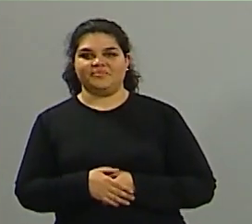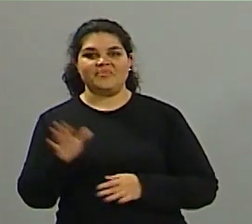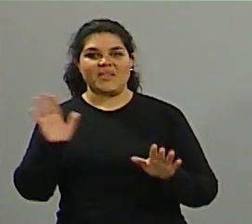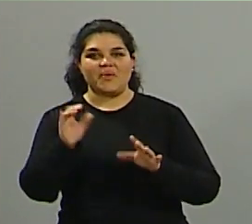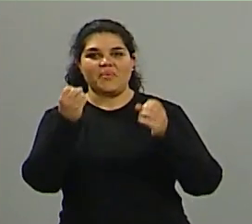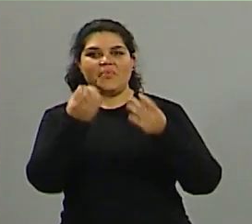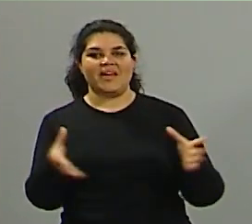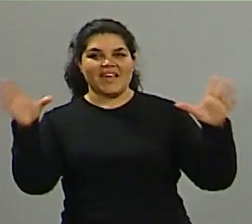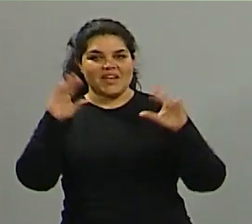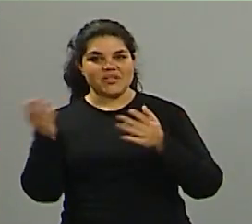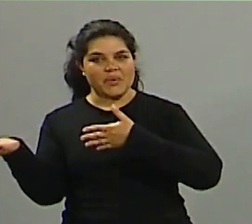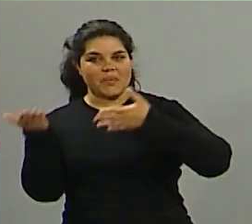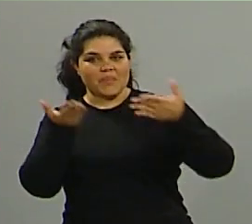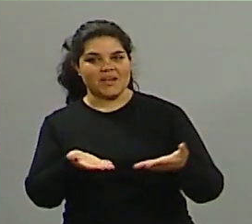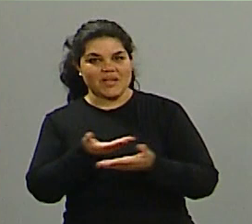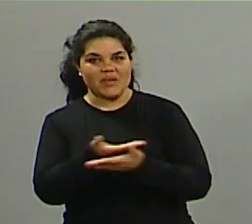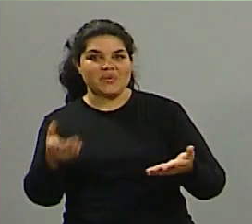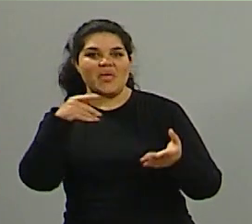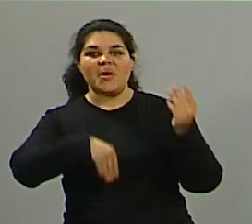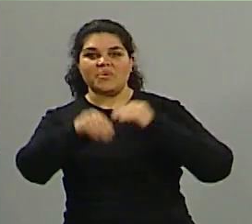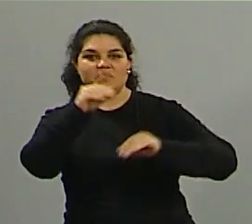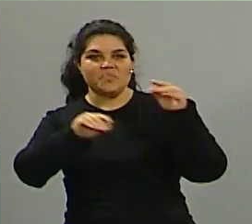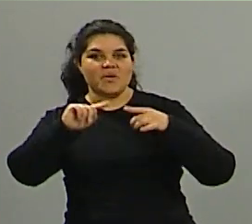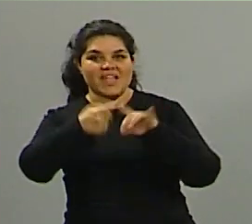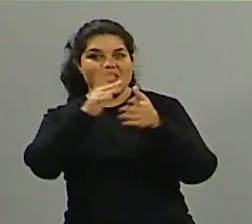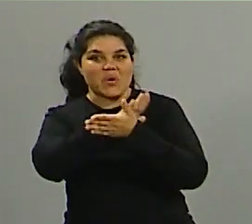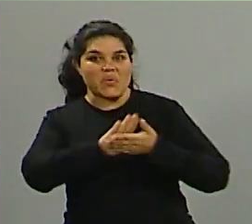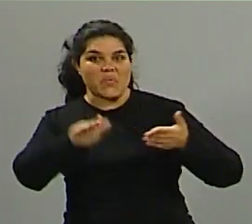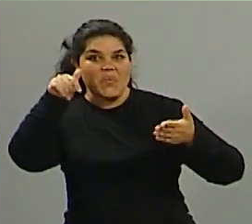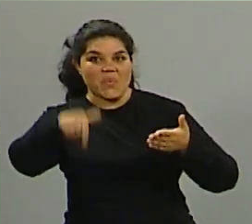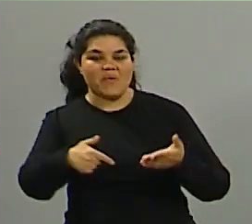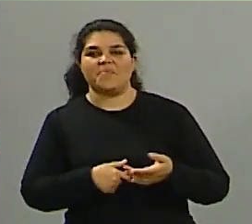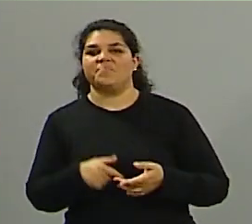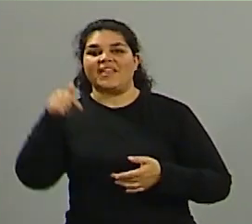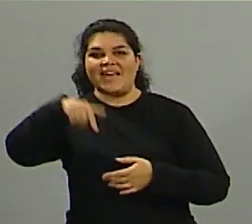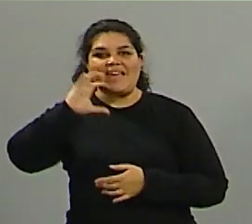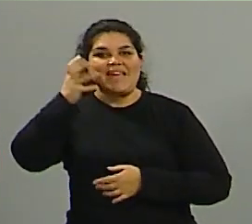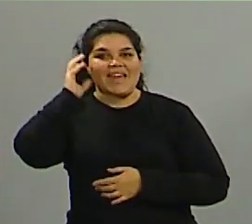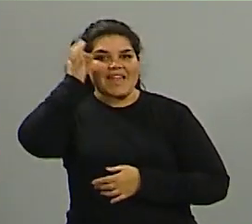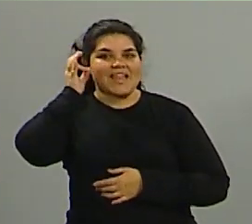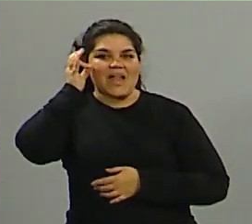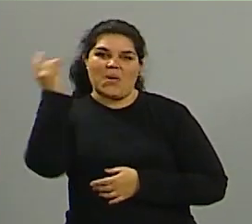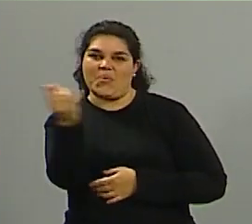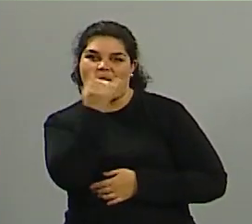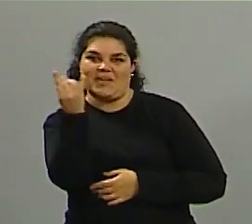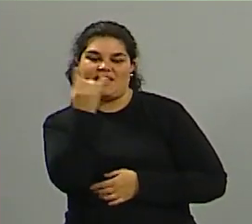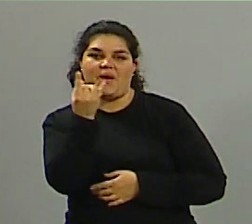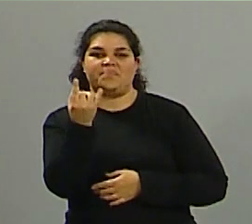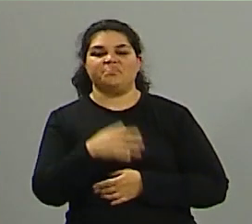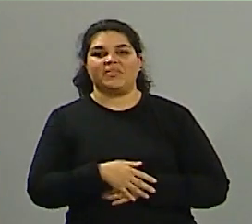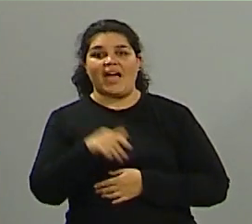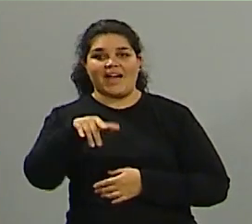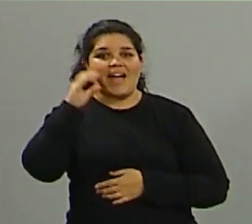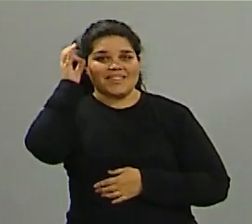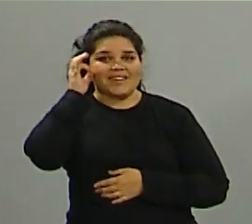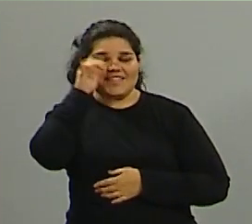¿Qué tal? Muy buenas noches, bienvenidas, bienvenidos a esta nueva edición de Chat Político. Aquí estamos en el canal de la Universidad Señal UTV, estamos en el 30 de la